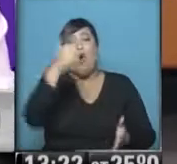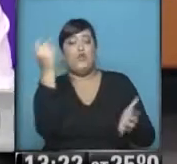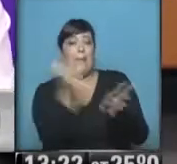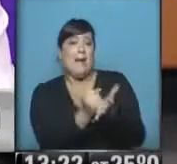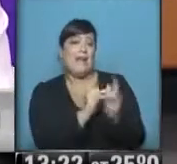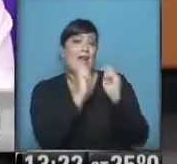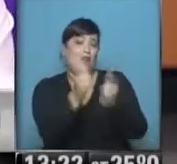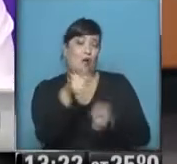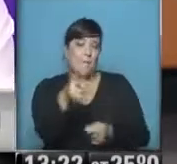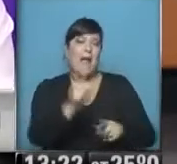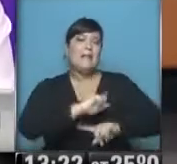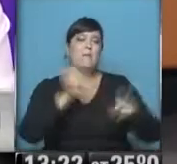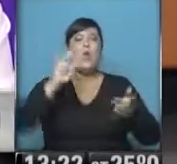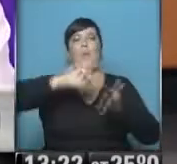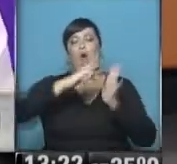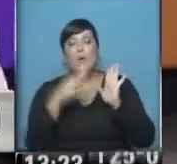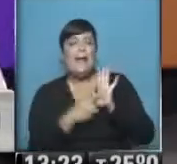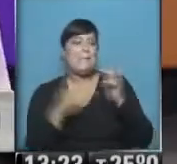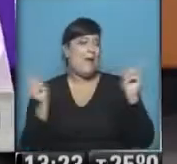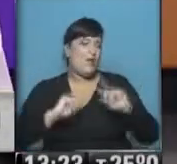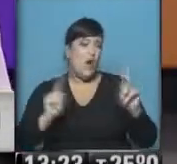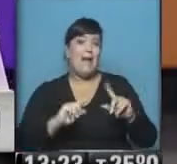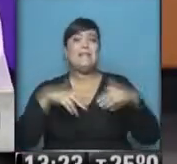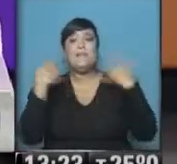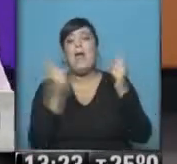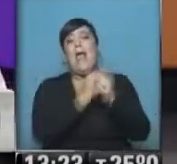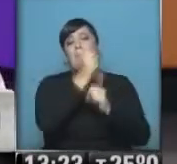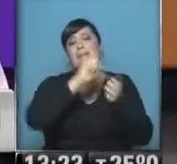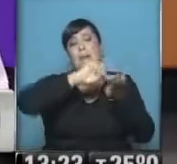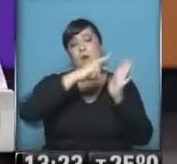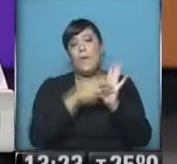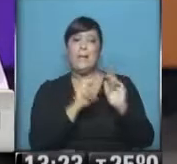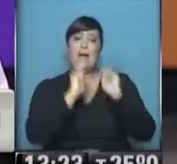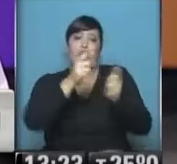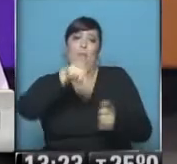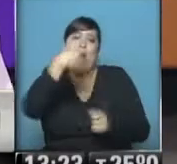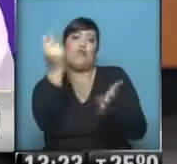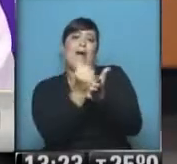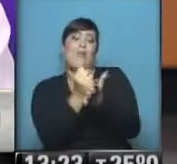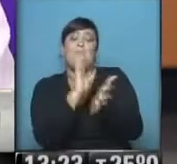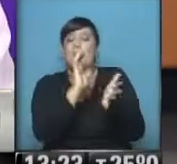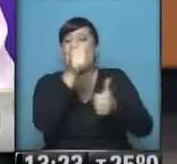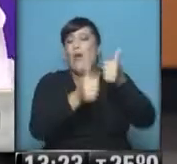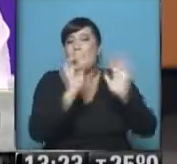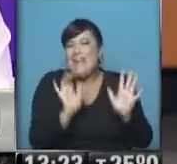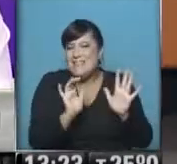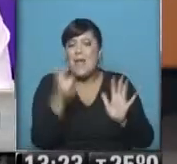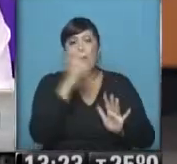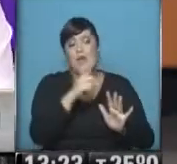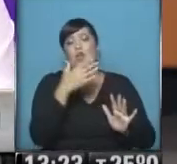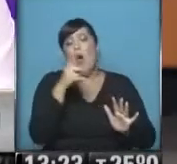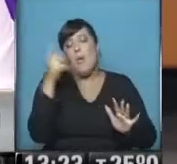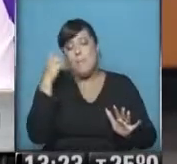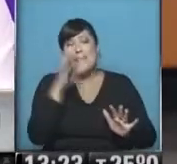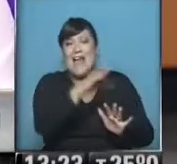sustituta tampoco es un problema de abastecimiento En todo caso una empresa está teniendo un problema y le está dejando el mercado de su competencia pero se supone que eso se